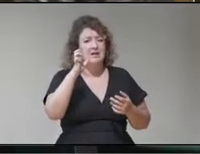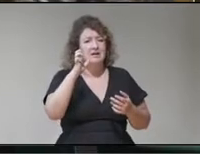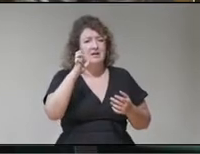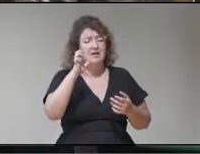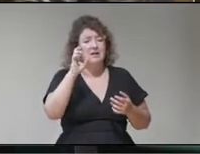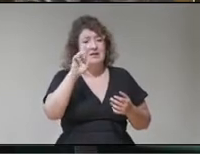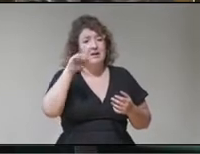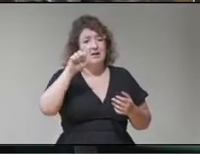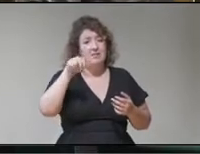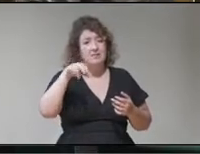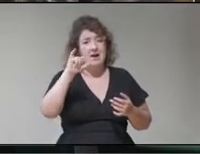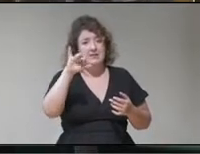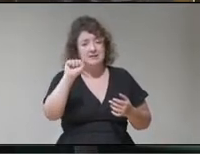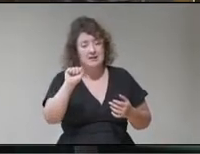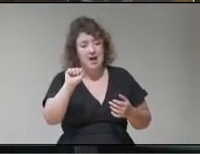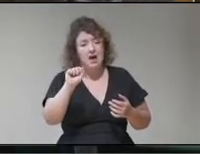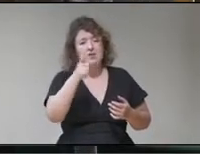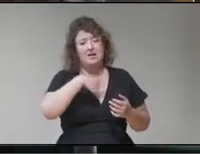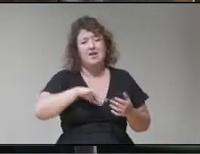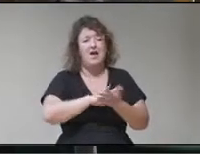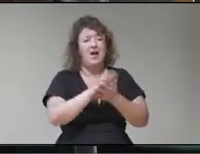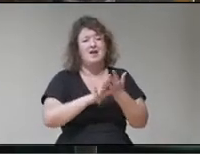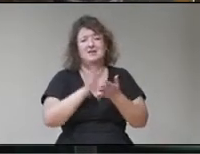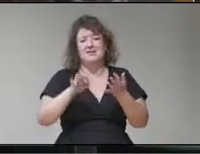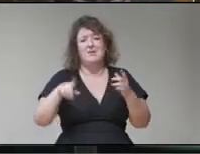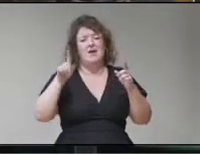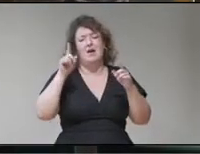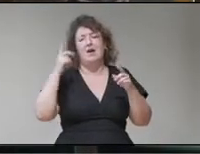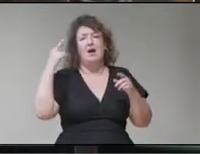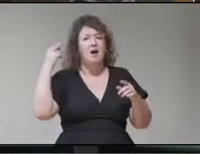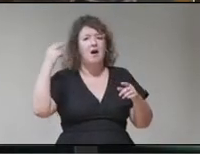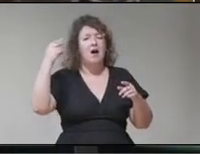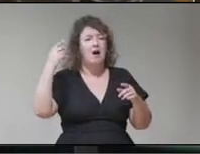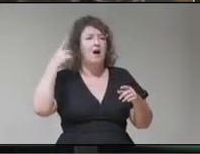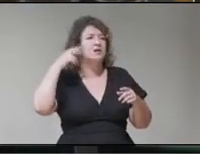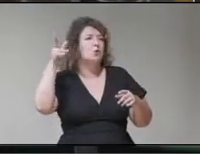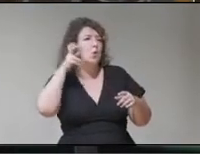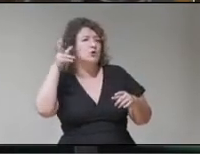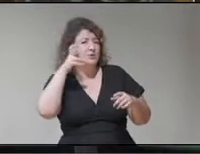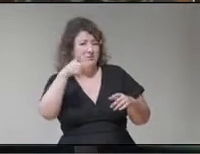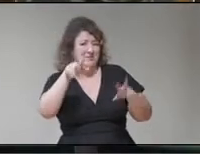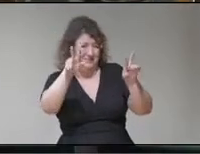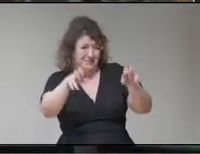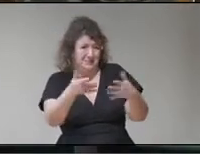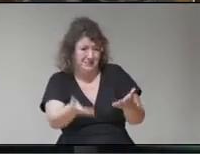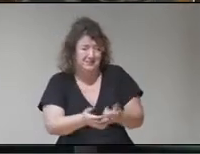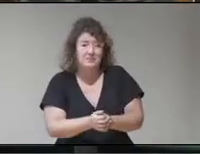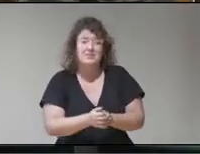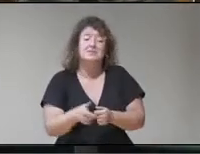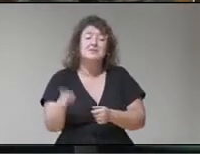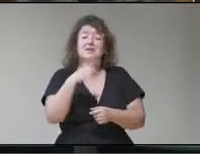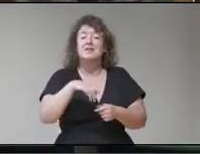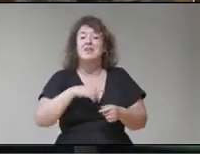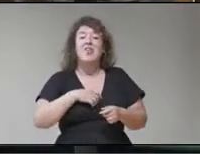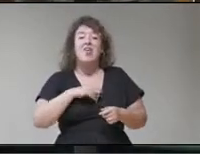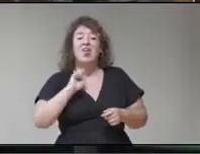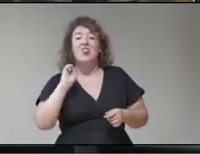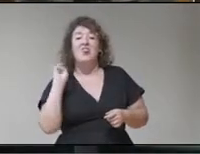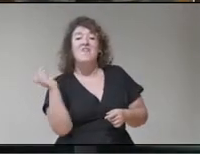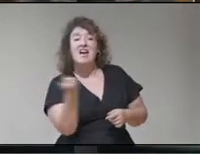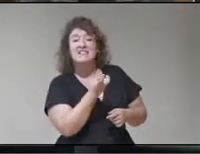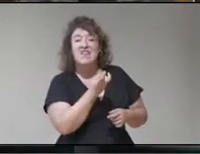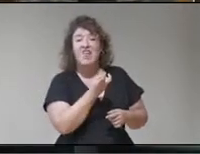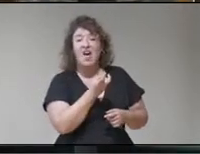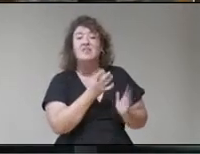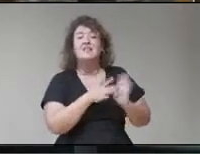mucinífila de la que nos hablan todo el tiempo. Por lo tanto, está claro que hay una disminución de diversidad y un cambio en